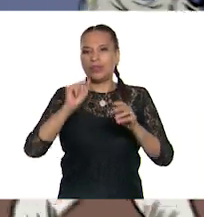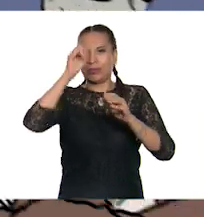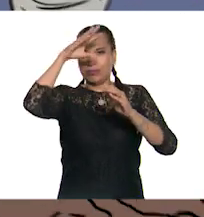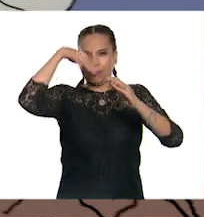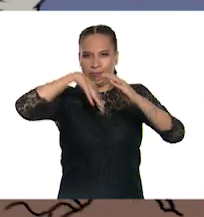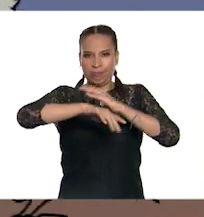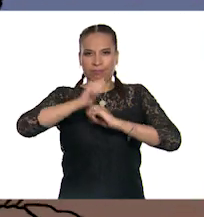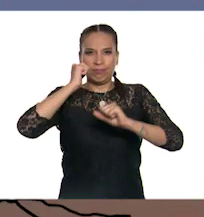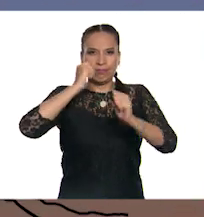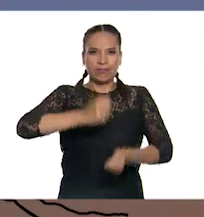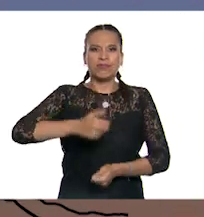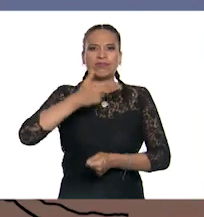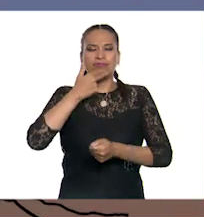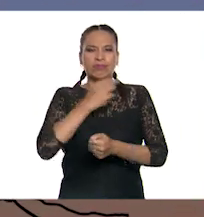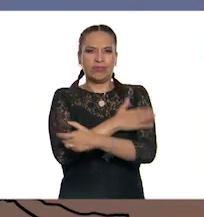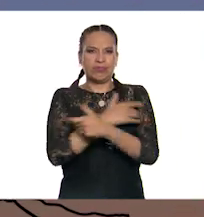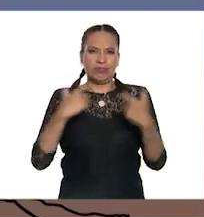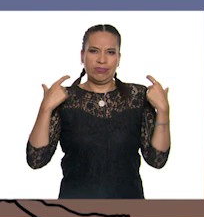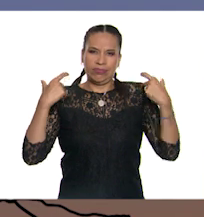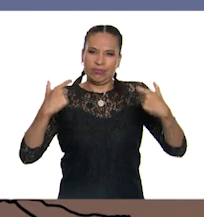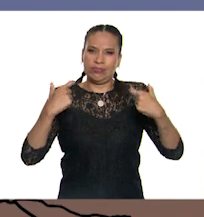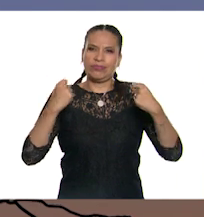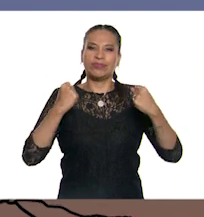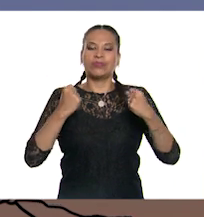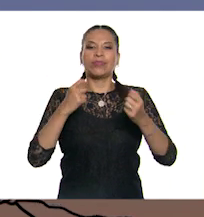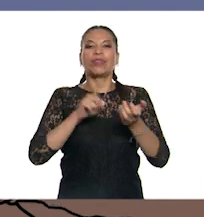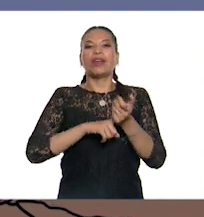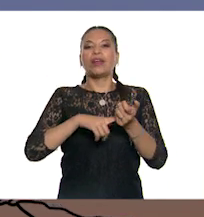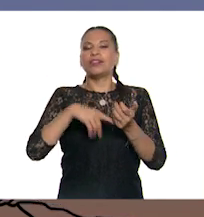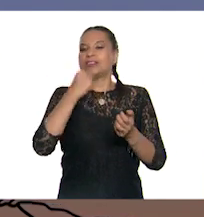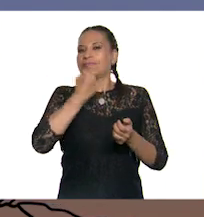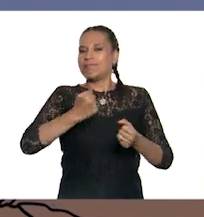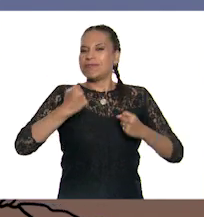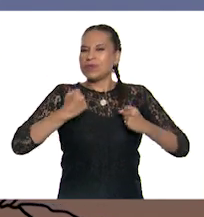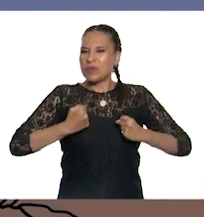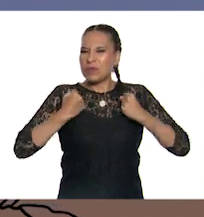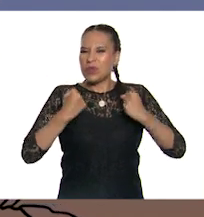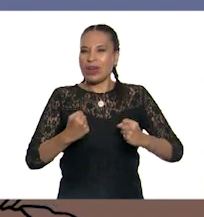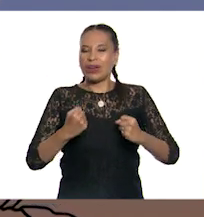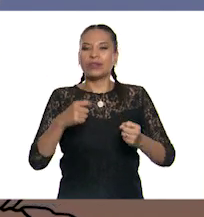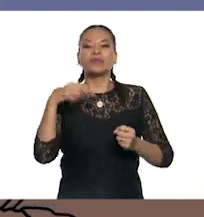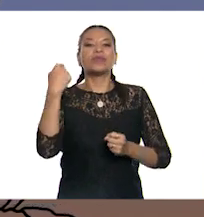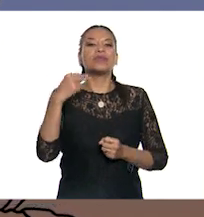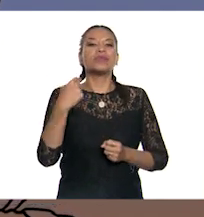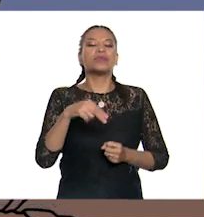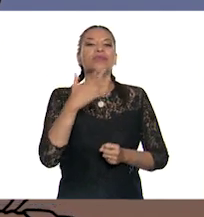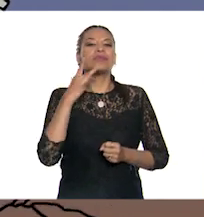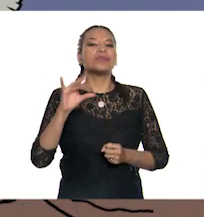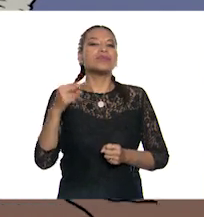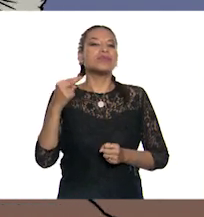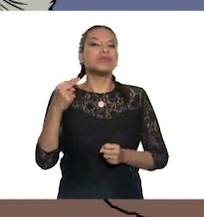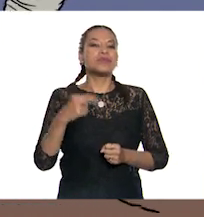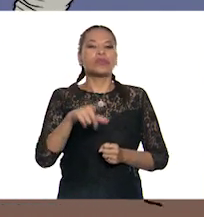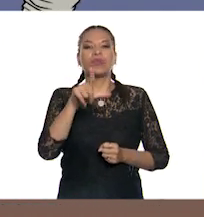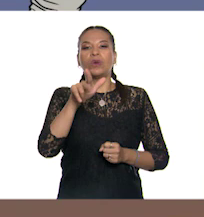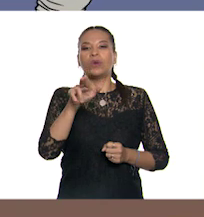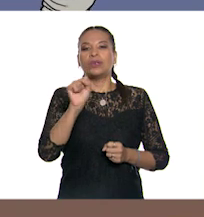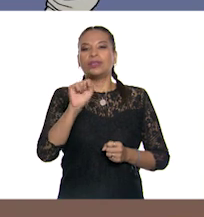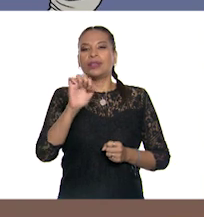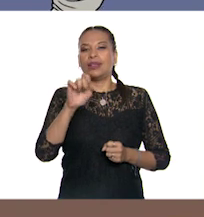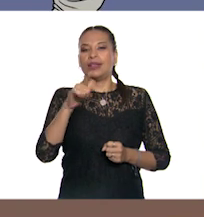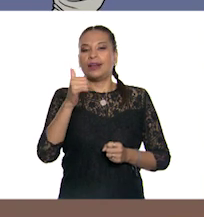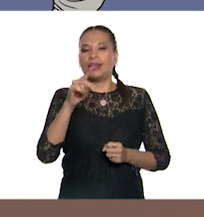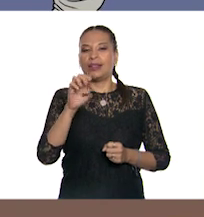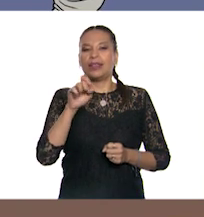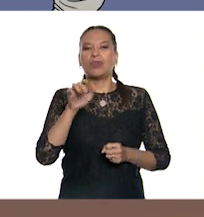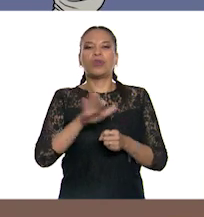Luz un hombre corpulento, casi atlético, dotado de extraordinaria fuerza y al que llamaban sencillamente Luis el Grande, tal